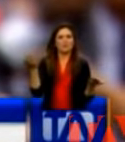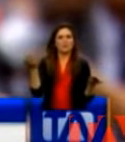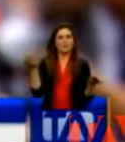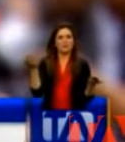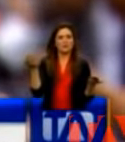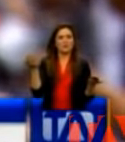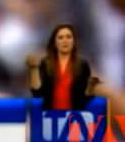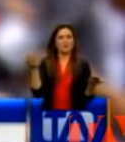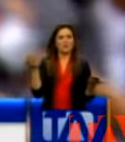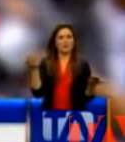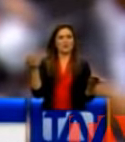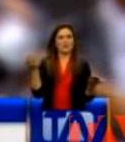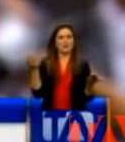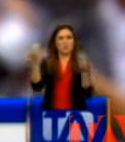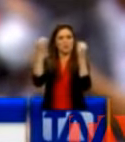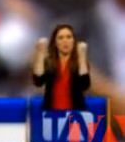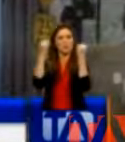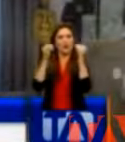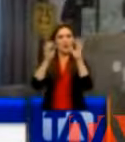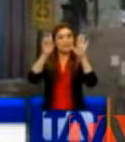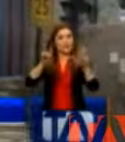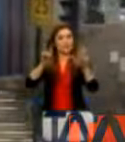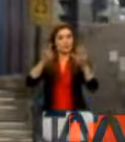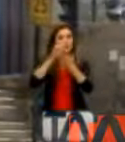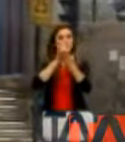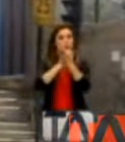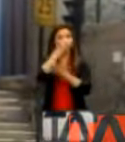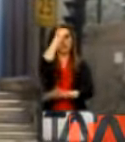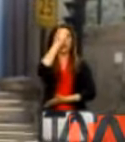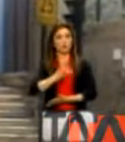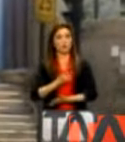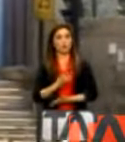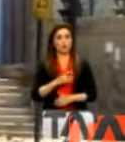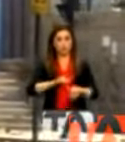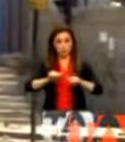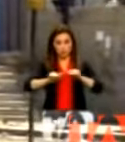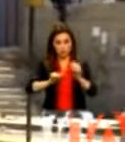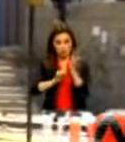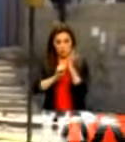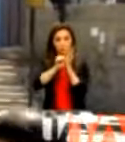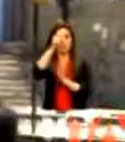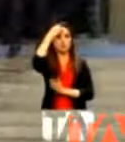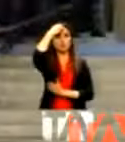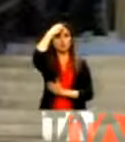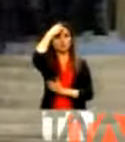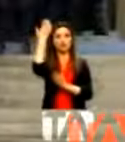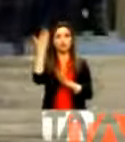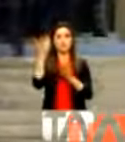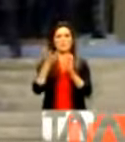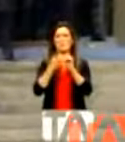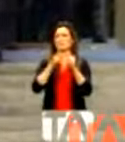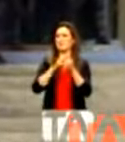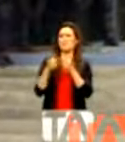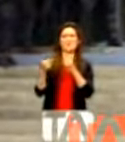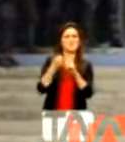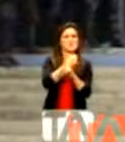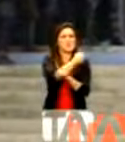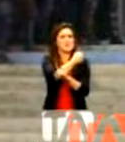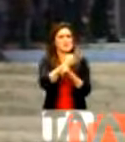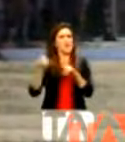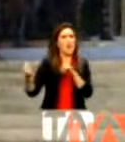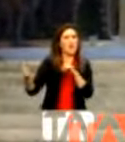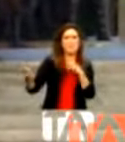sin maestros a los estudiantes de sexto curso. Esa decisión administrativa del Ministerio de Educación desató una violenta